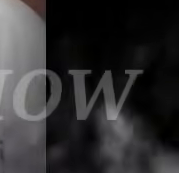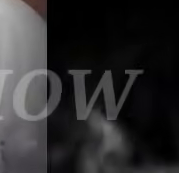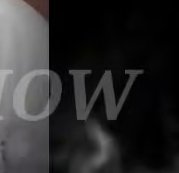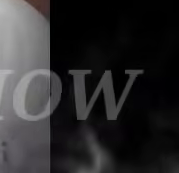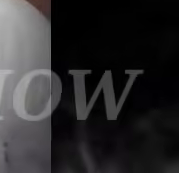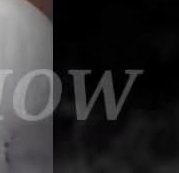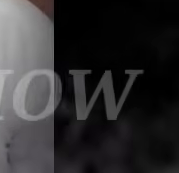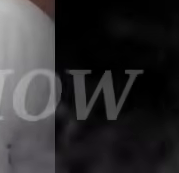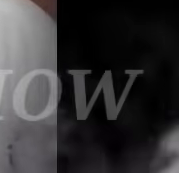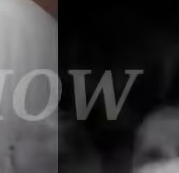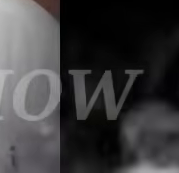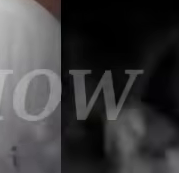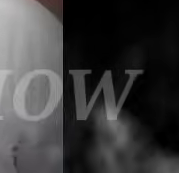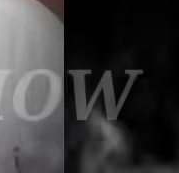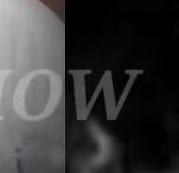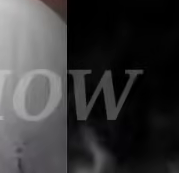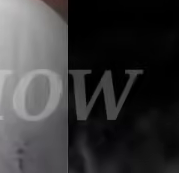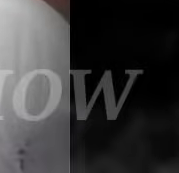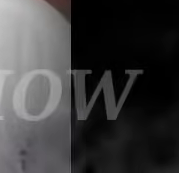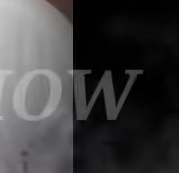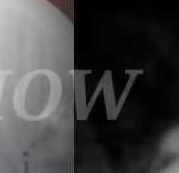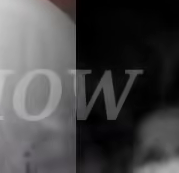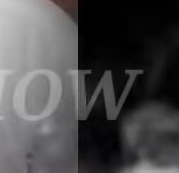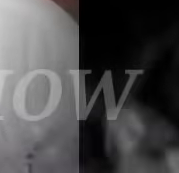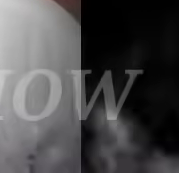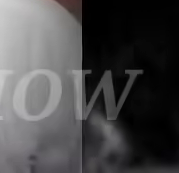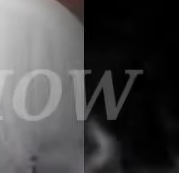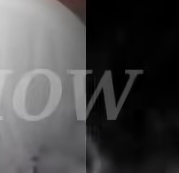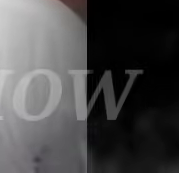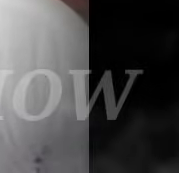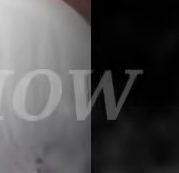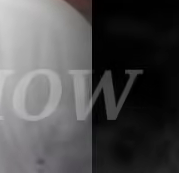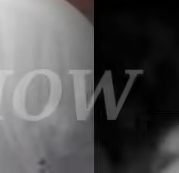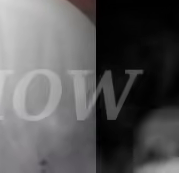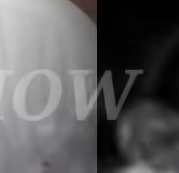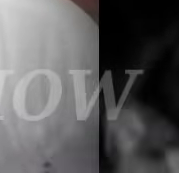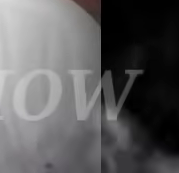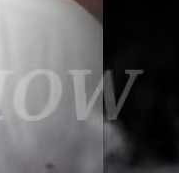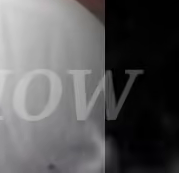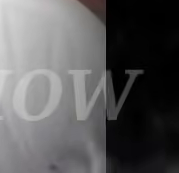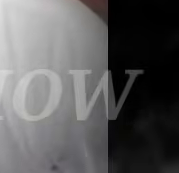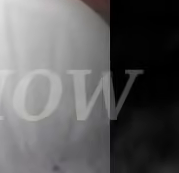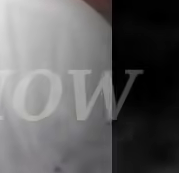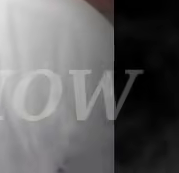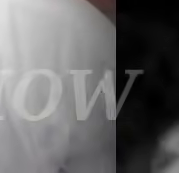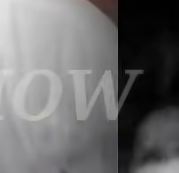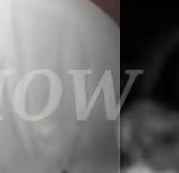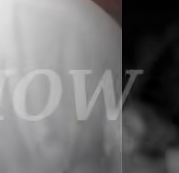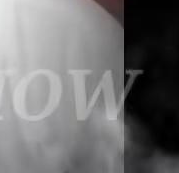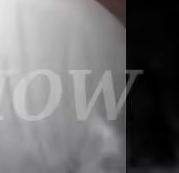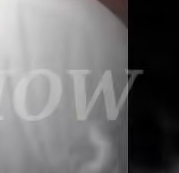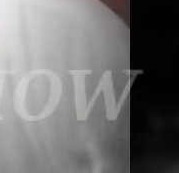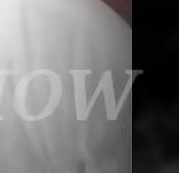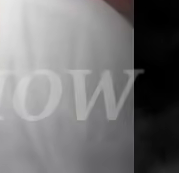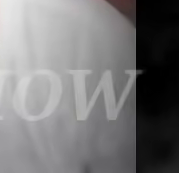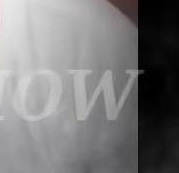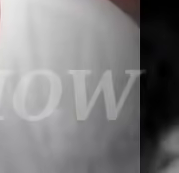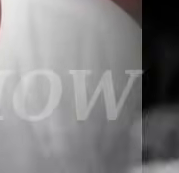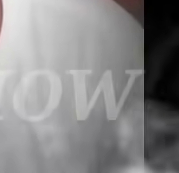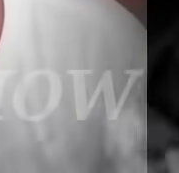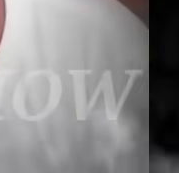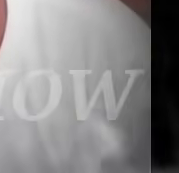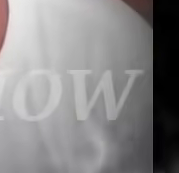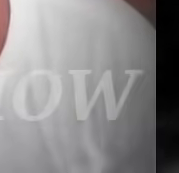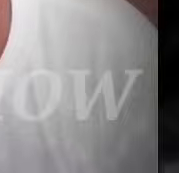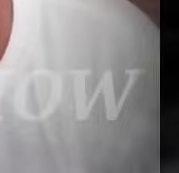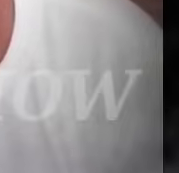bueno señores ya si es verdad que la cosa se puso fea Ay Mi Madre increíble pero cierto lo que acaba de